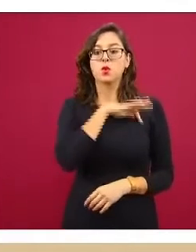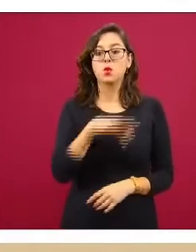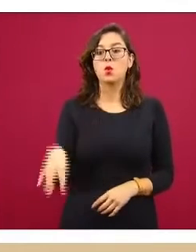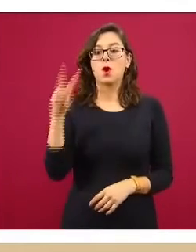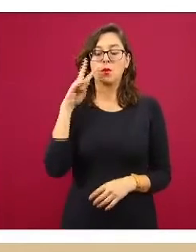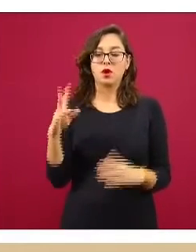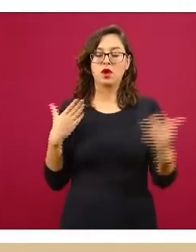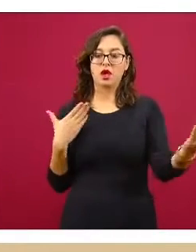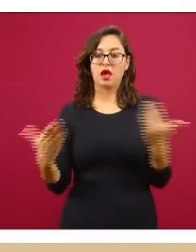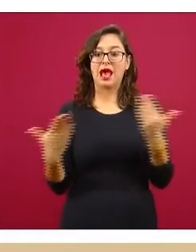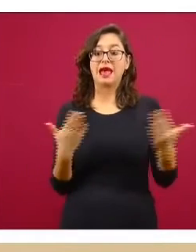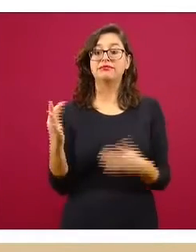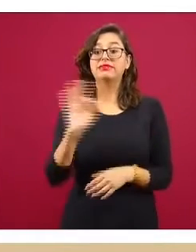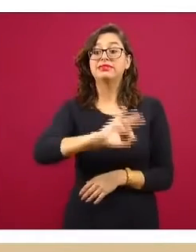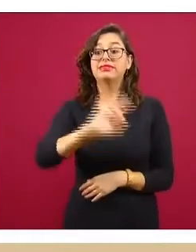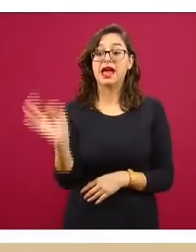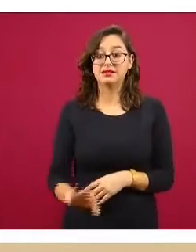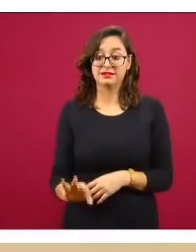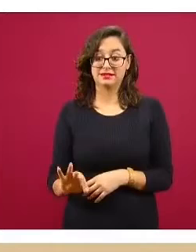que compara las tasas